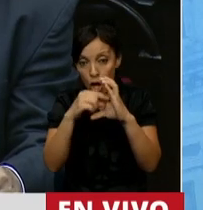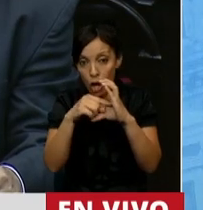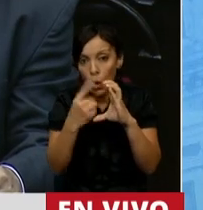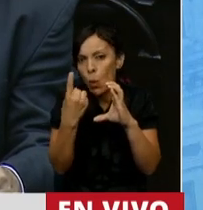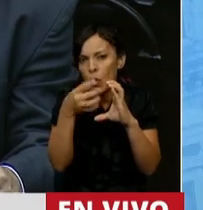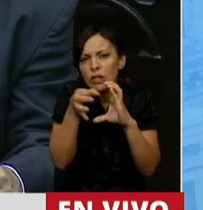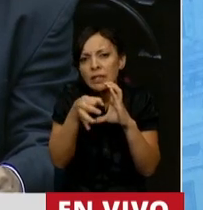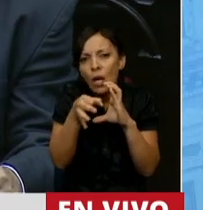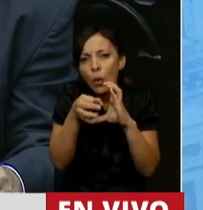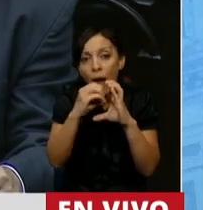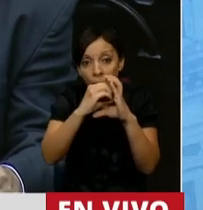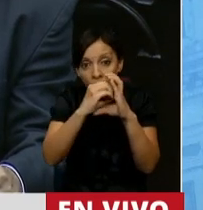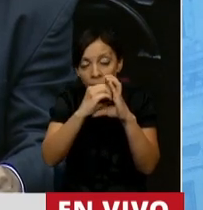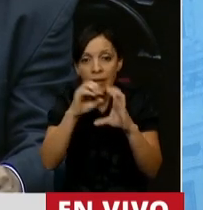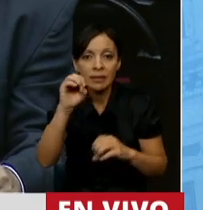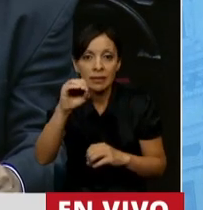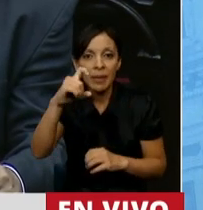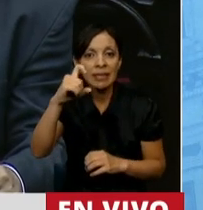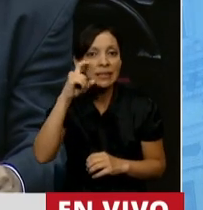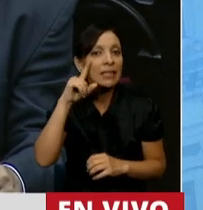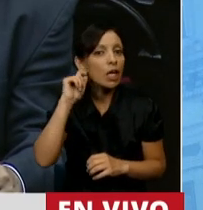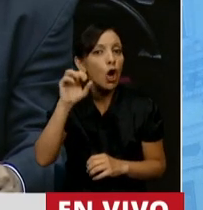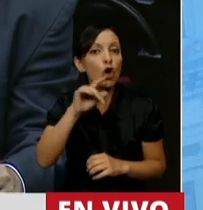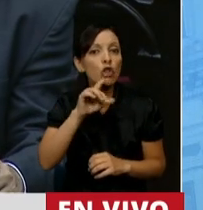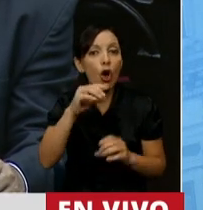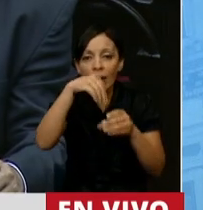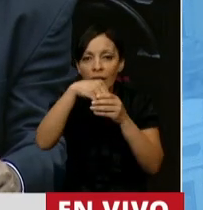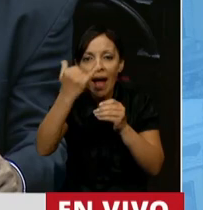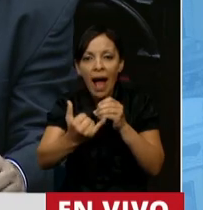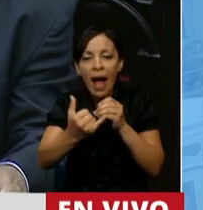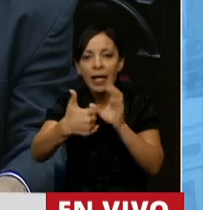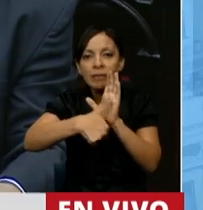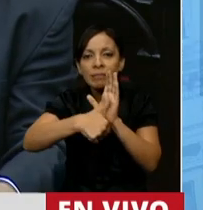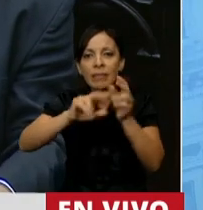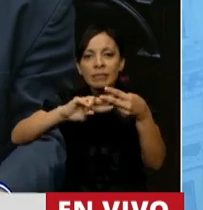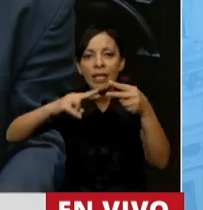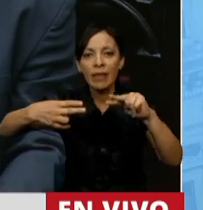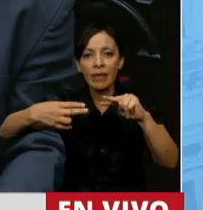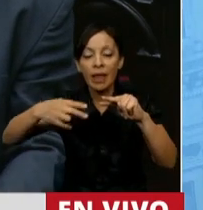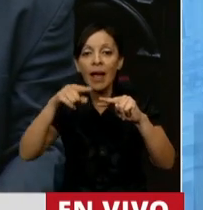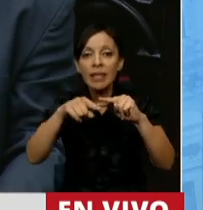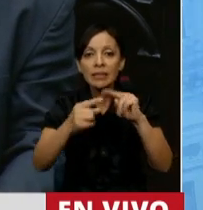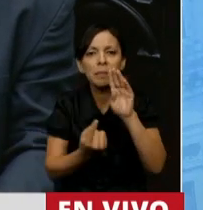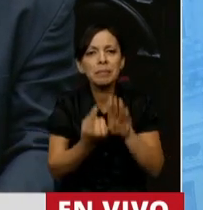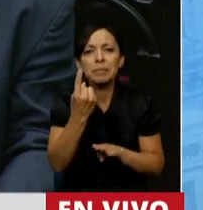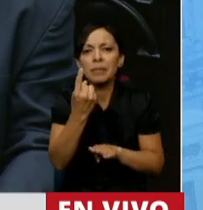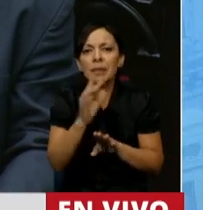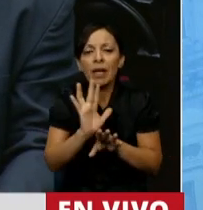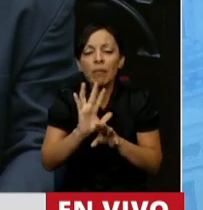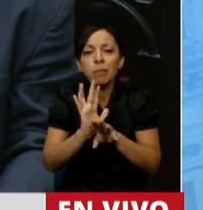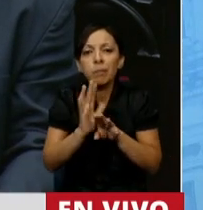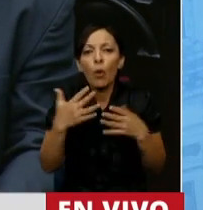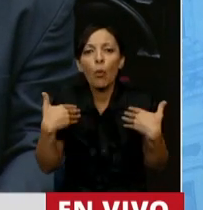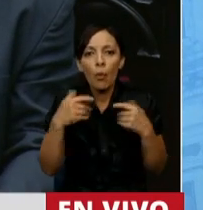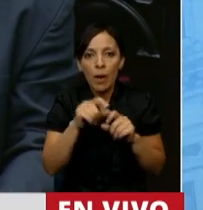unicelular, que es el cigoto, ya tiene nuestro genoma y es el primer cuerpo que nosotros